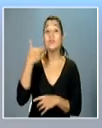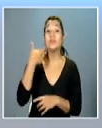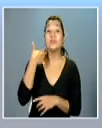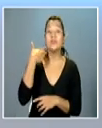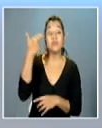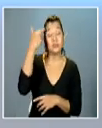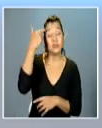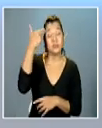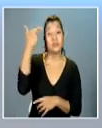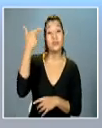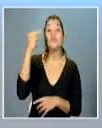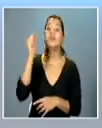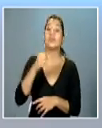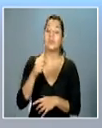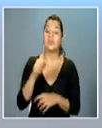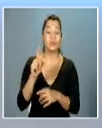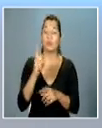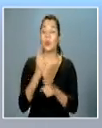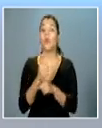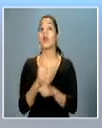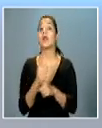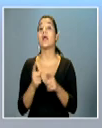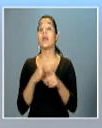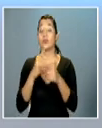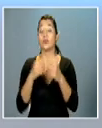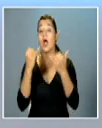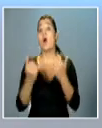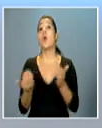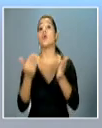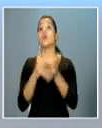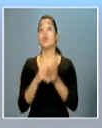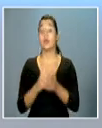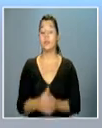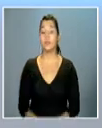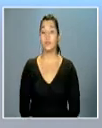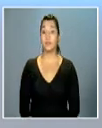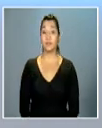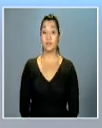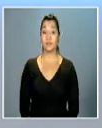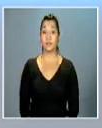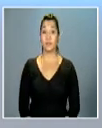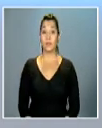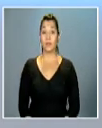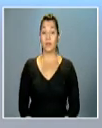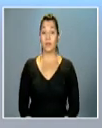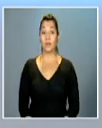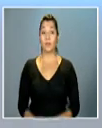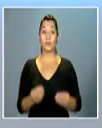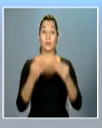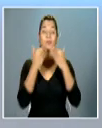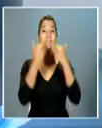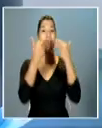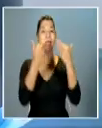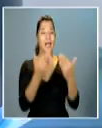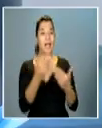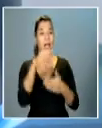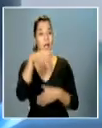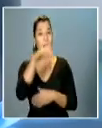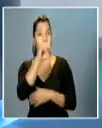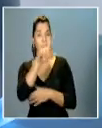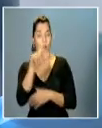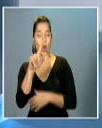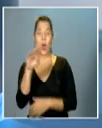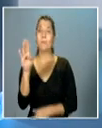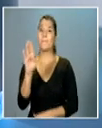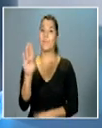final de cuentas, estamos dentro del mismo paradigma del crimen organizado que azota este país, de una u otra forma. Muy bien, muchas gracias, don Paul y a don Bernard,